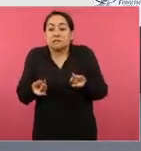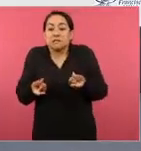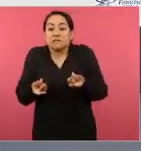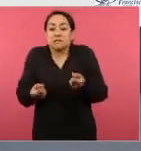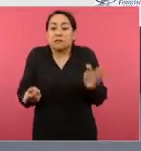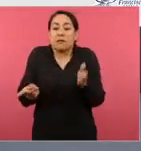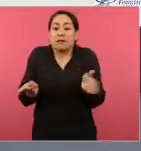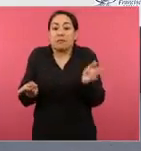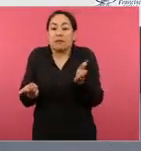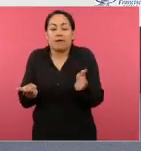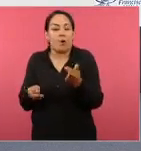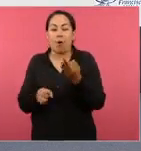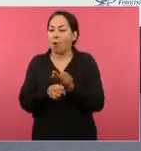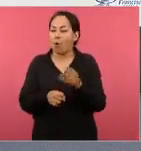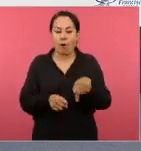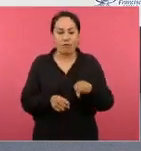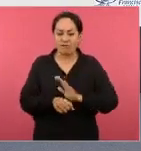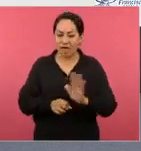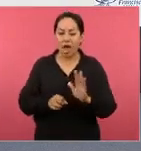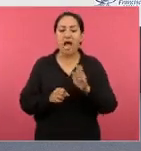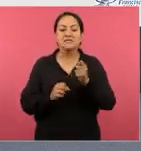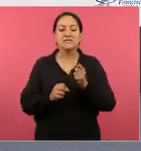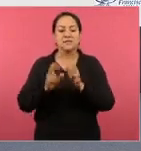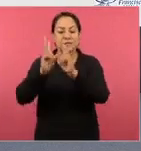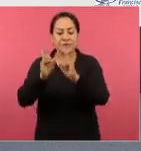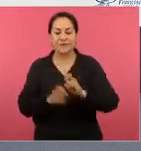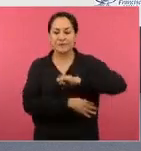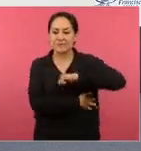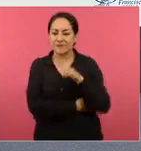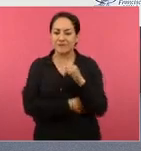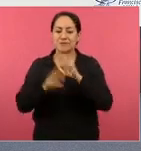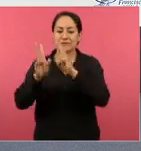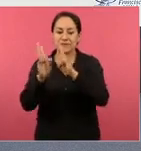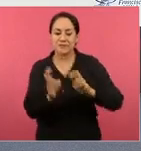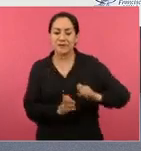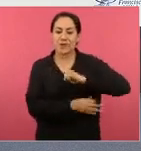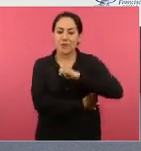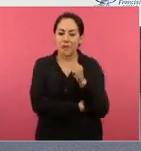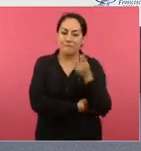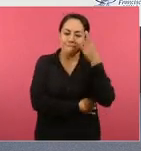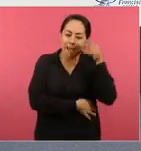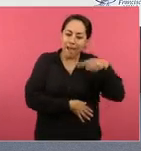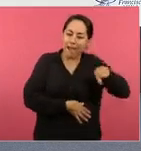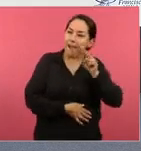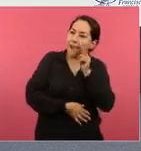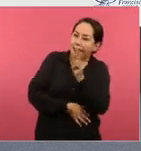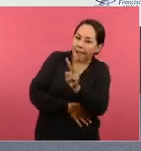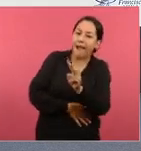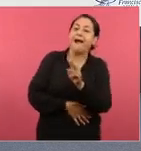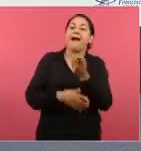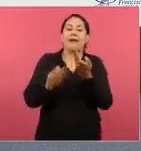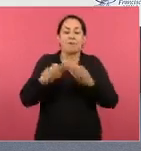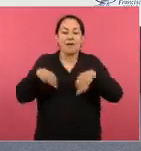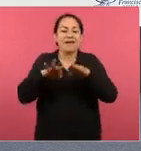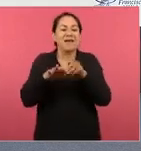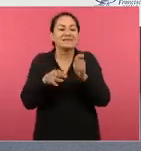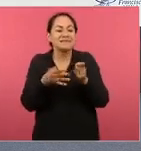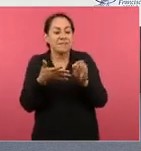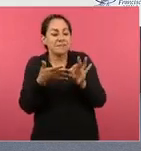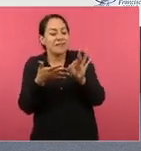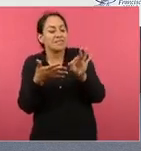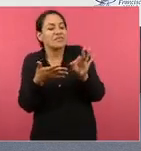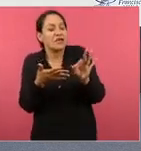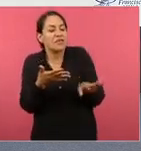porque el decodificador te va a permitir guardar algunas cosas, porque también habría que recuperar la pedagogía del caracol, la